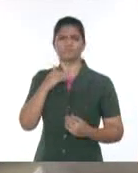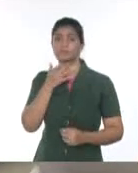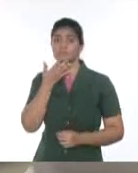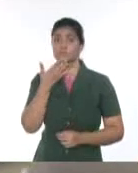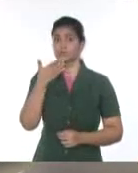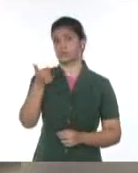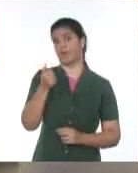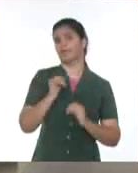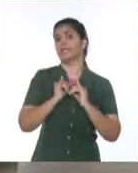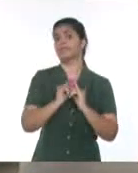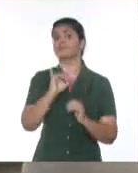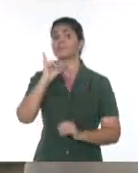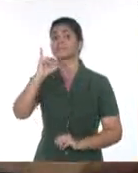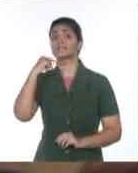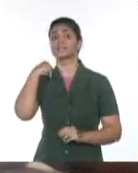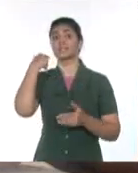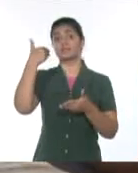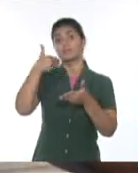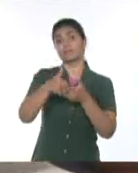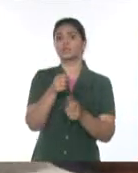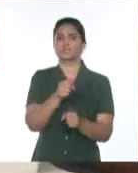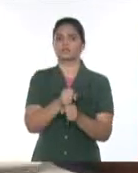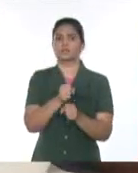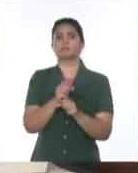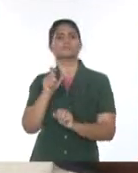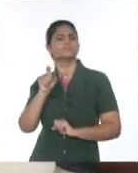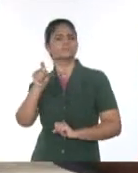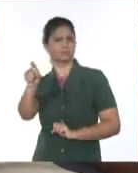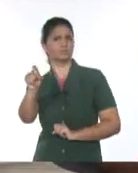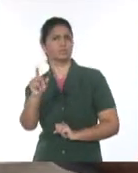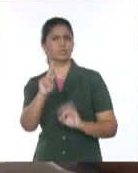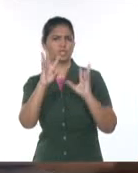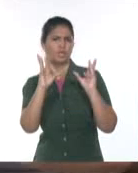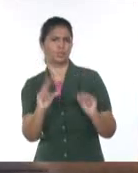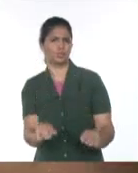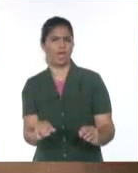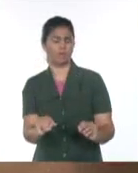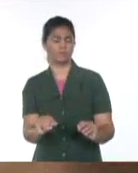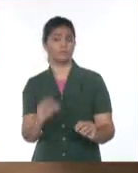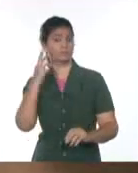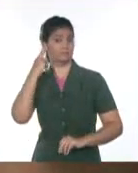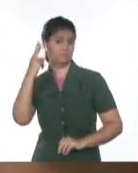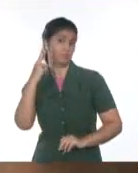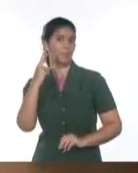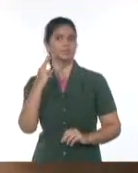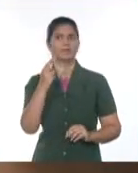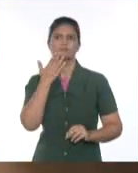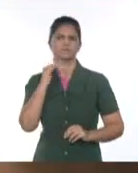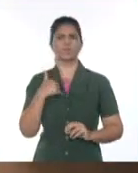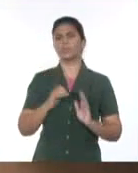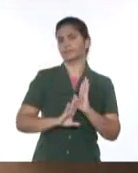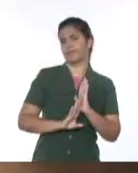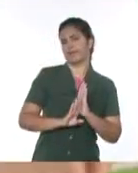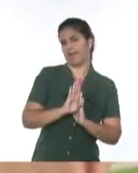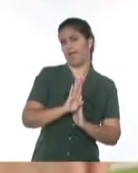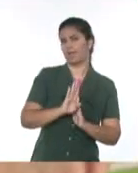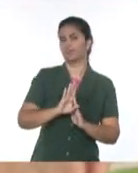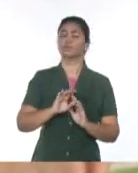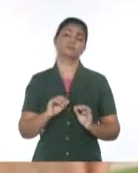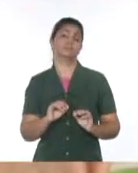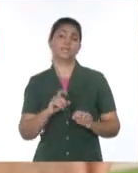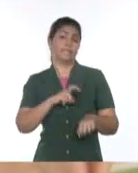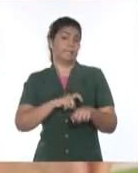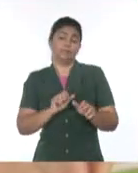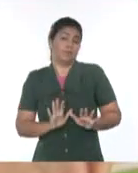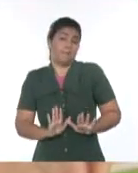6 años de trabajo del sector cultural, marcados por la tristeza de la pandemia y la creatividad e invención de los artistas en tiempos